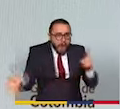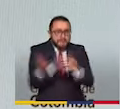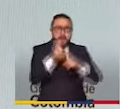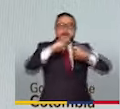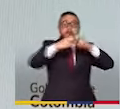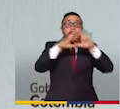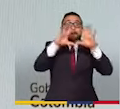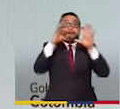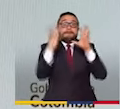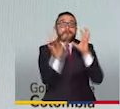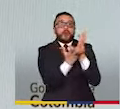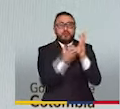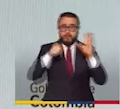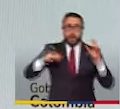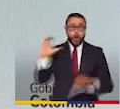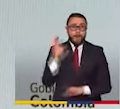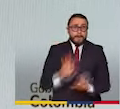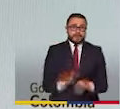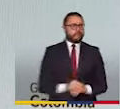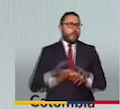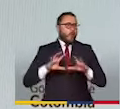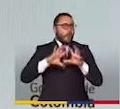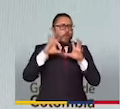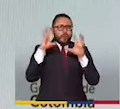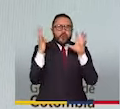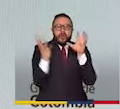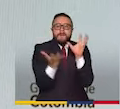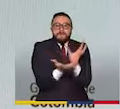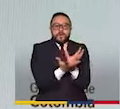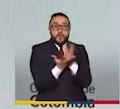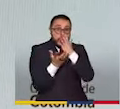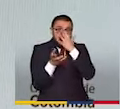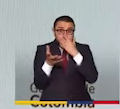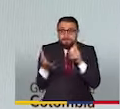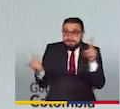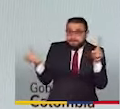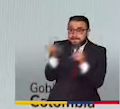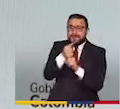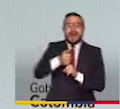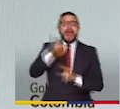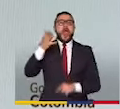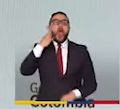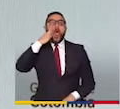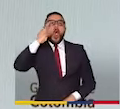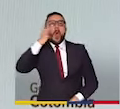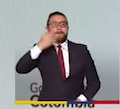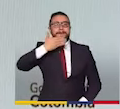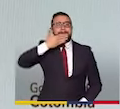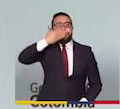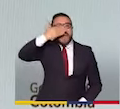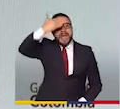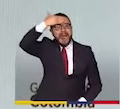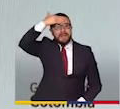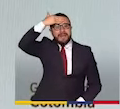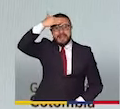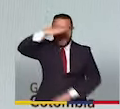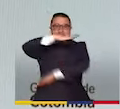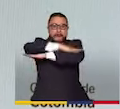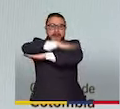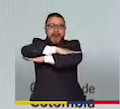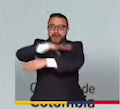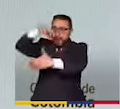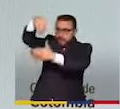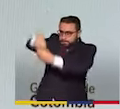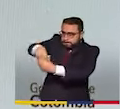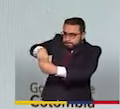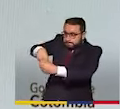no colombiano, el asesinato del periodista árabe descuartizado en una